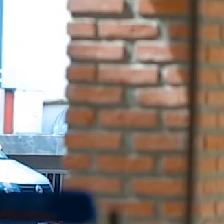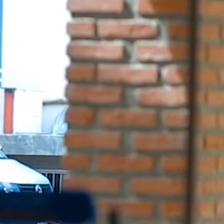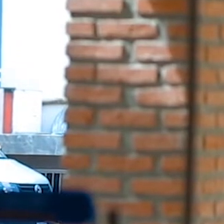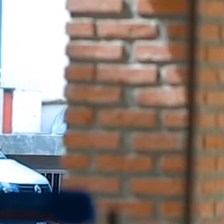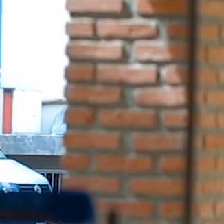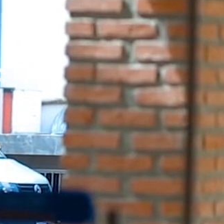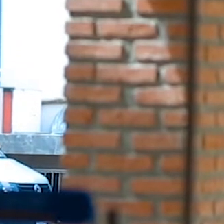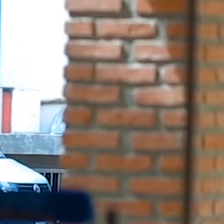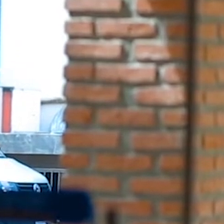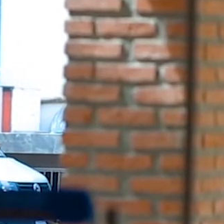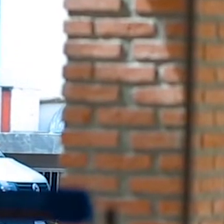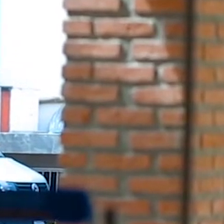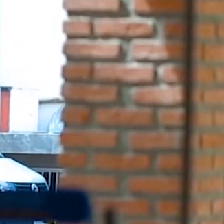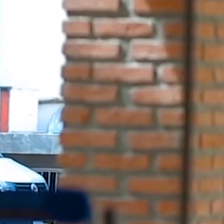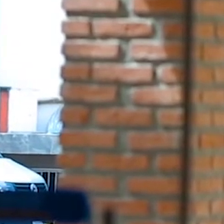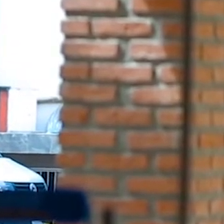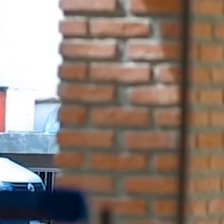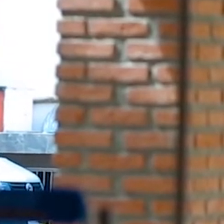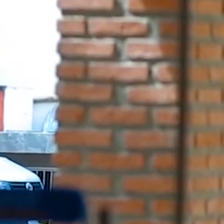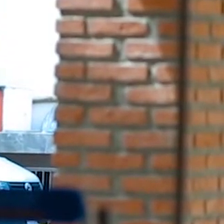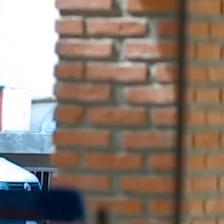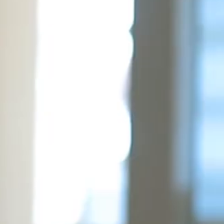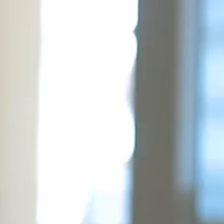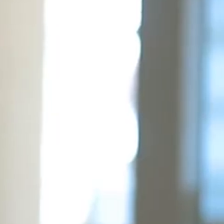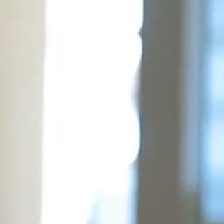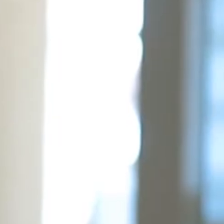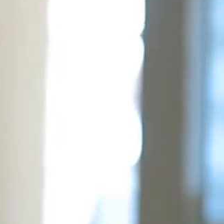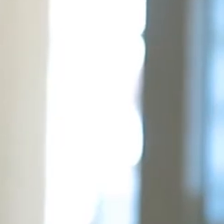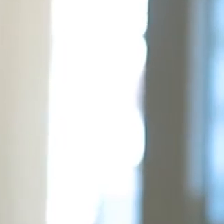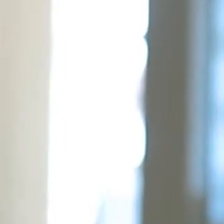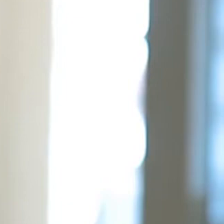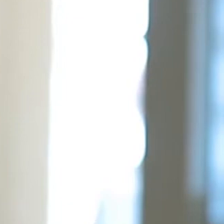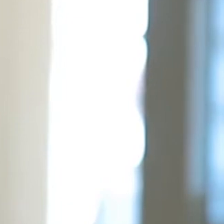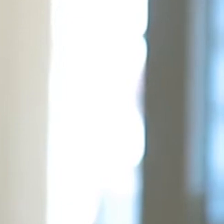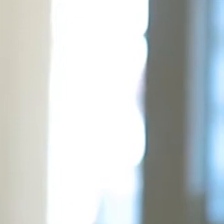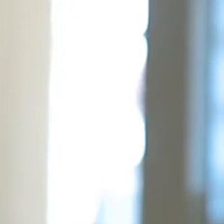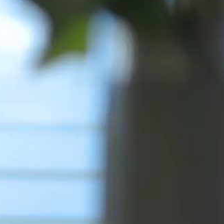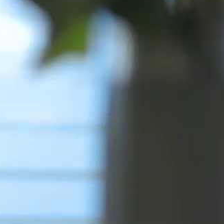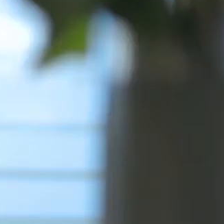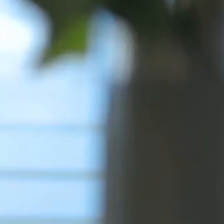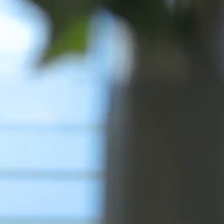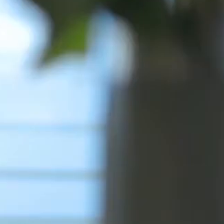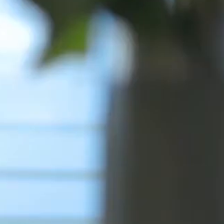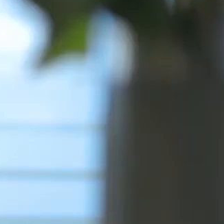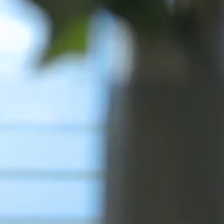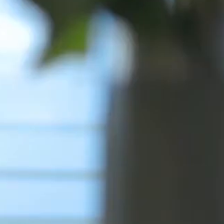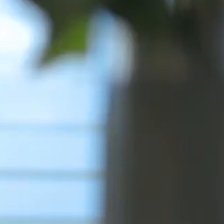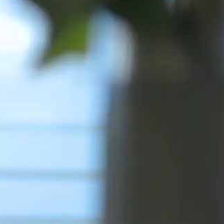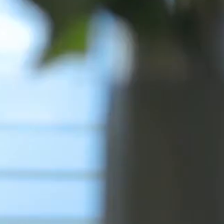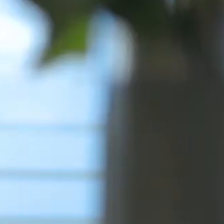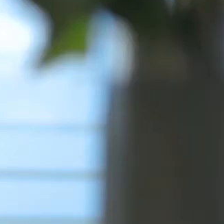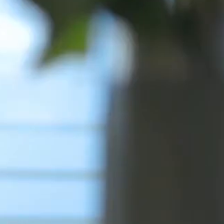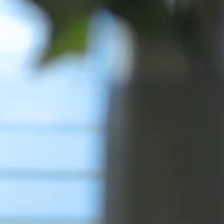Queremos estar cerca de ti. Es por eso que te hacemos la invitación para que tú puedas registrarte en secretaría y de esta